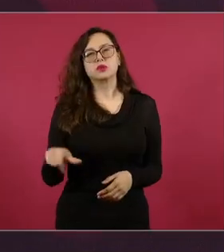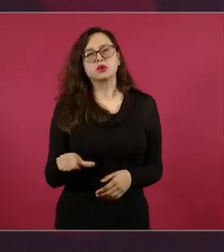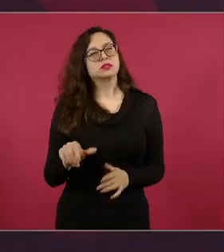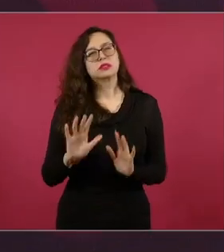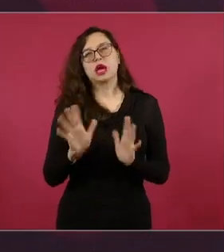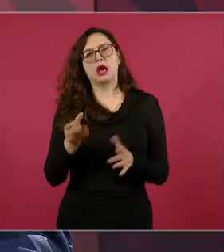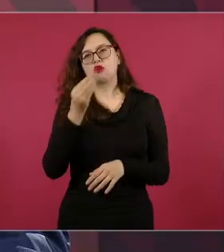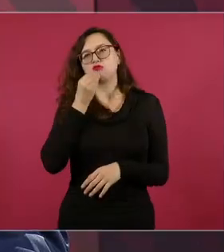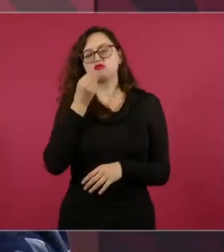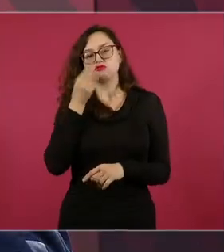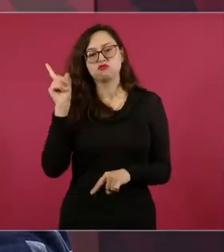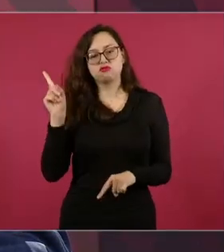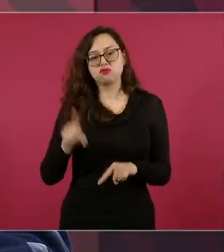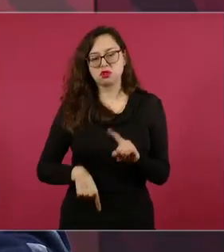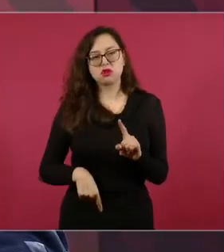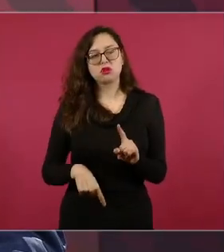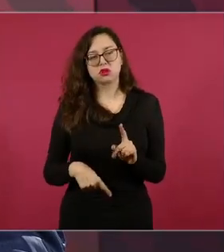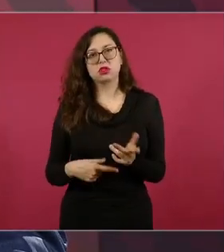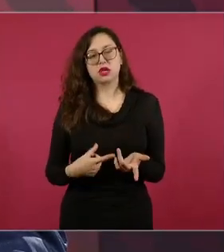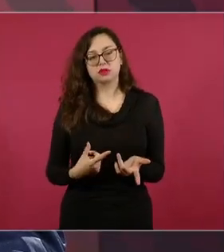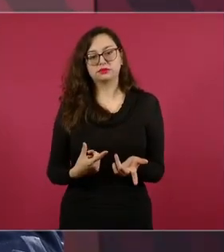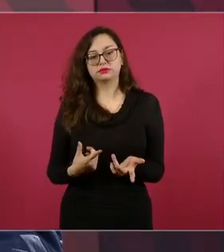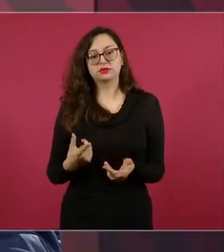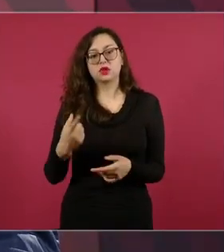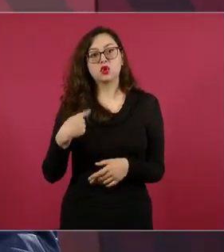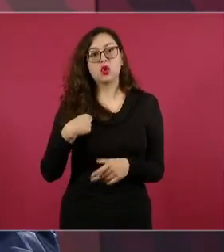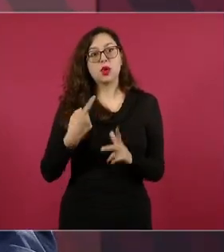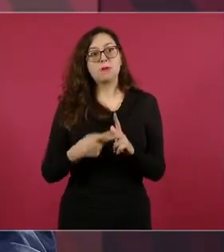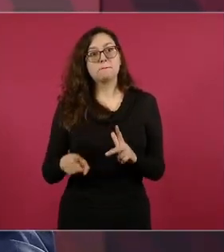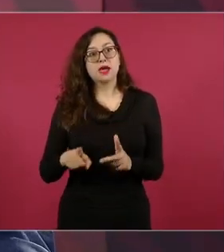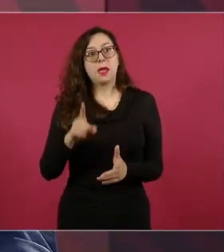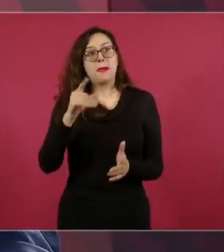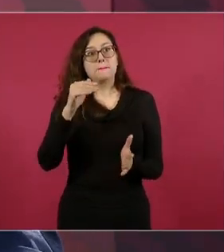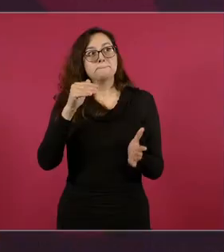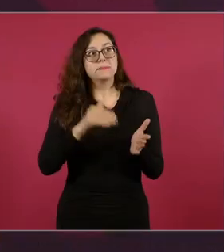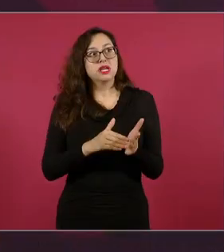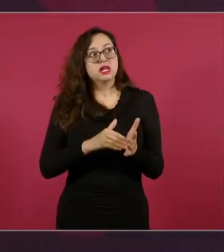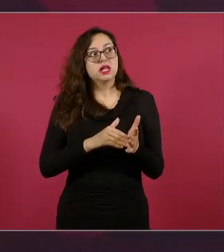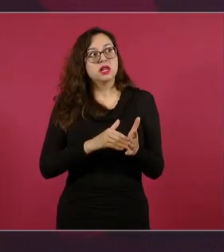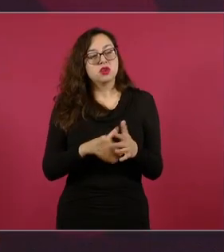llego, lo quitan. Yo ya empecé a estudiar en